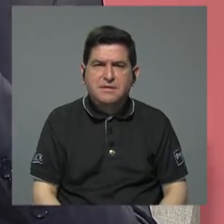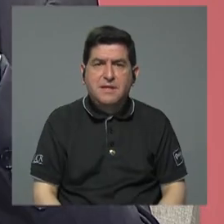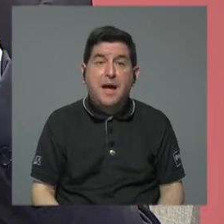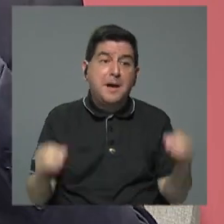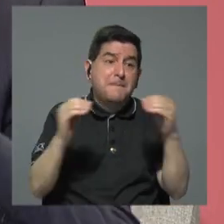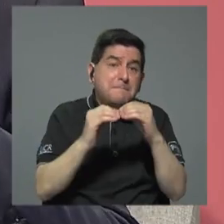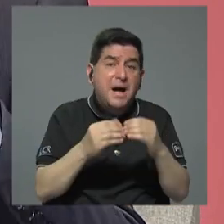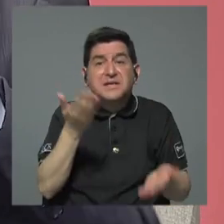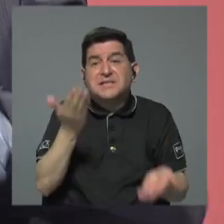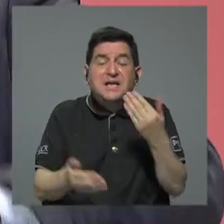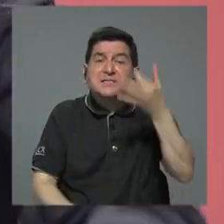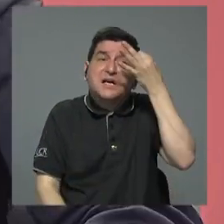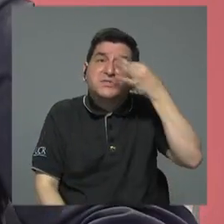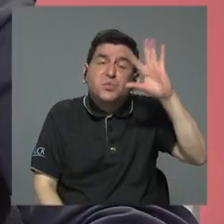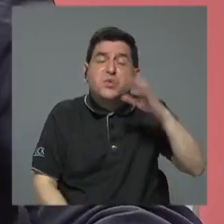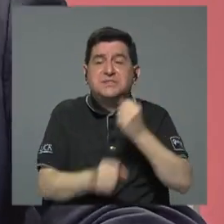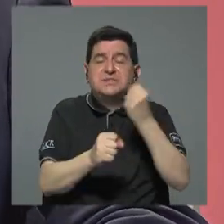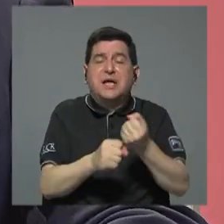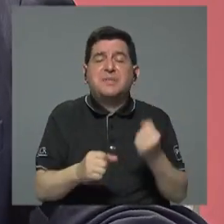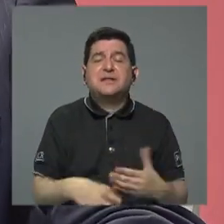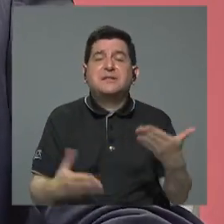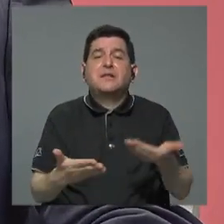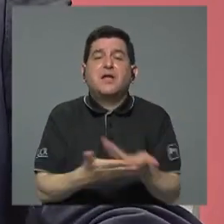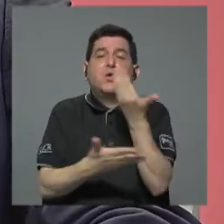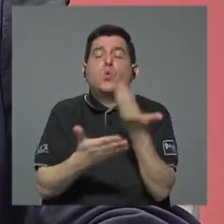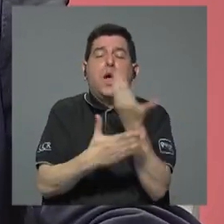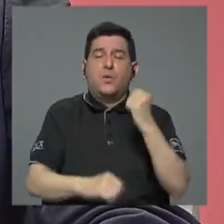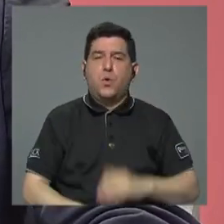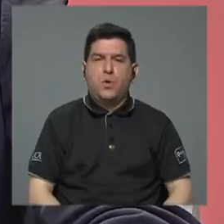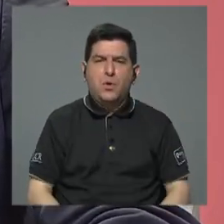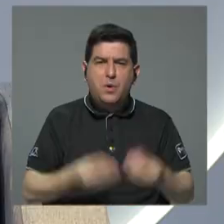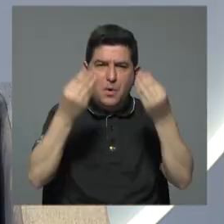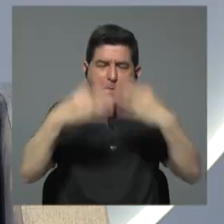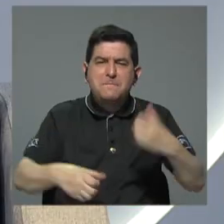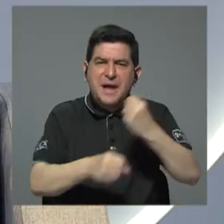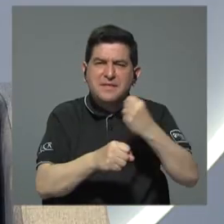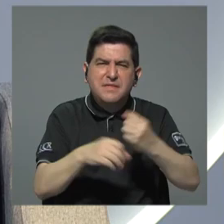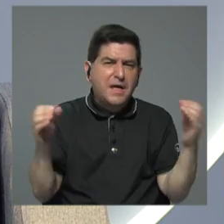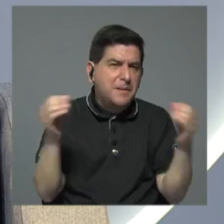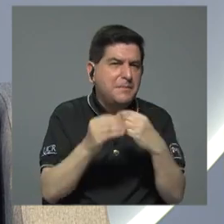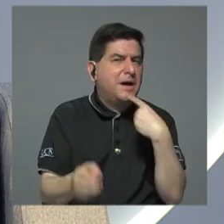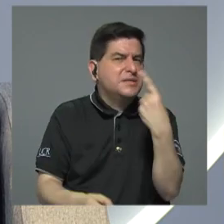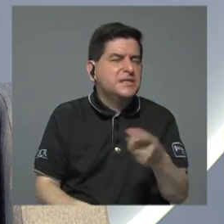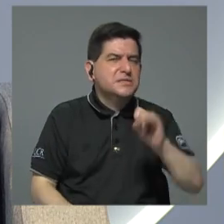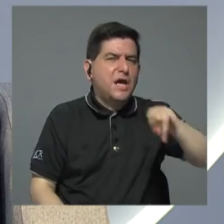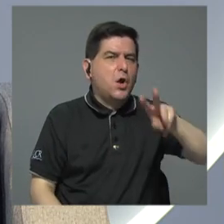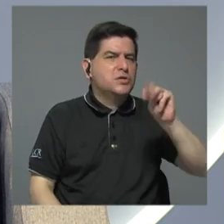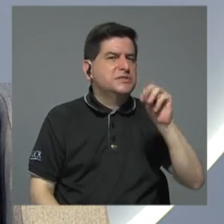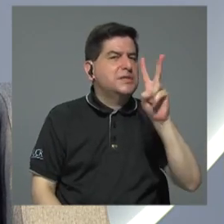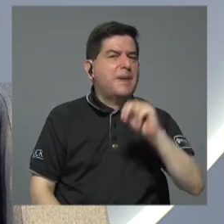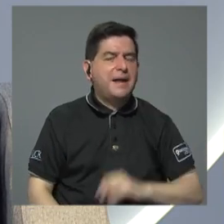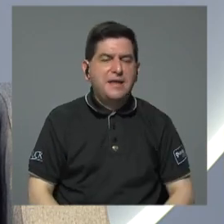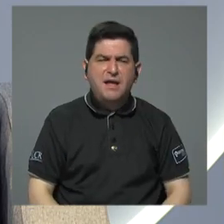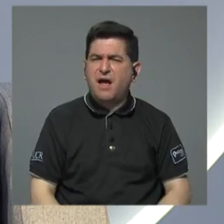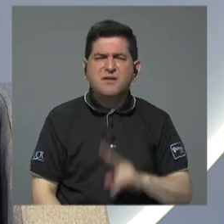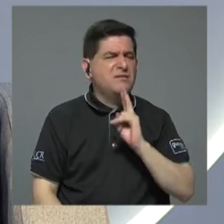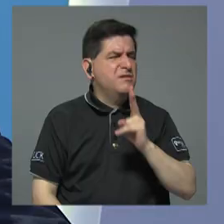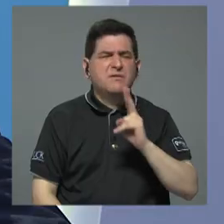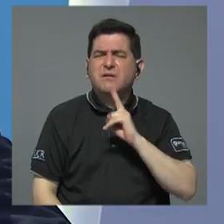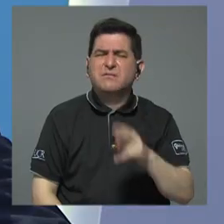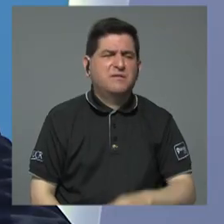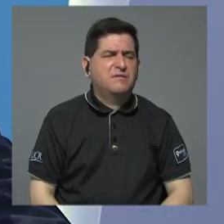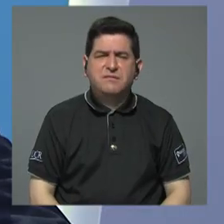más de los que supuestamente generarían. No. Pérdida de empleos por mucho más, dice José María Villalta. No es cierto, pero